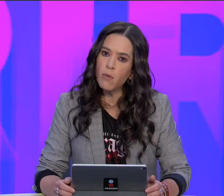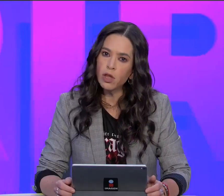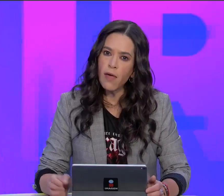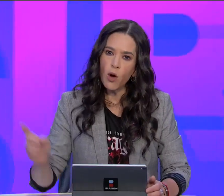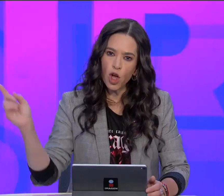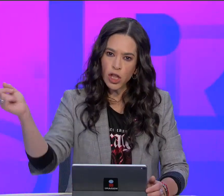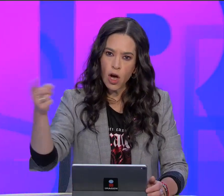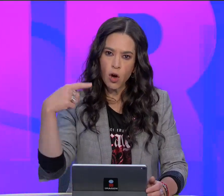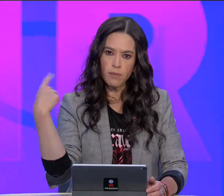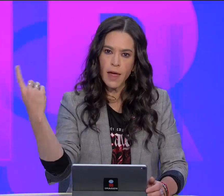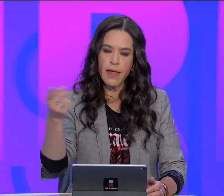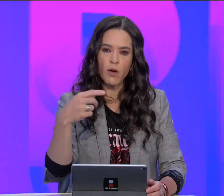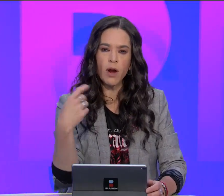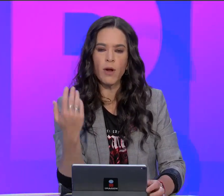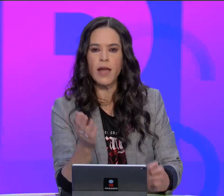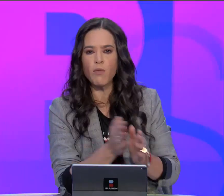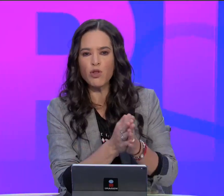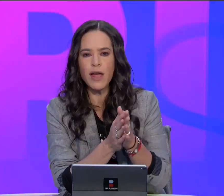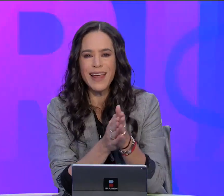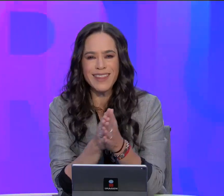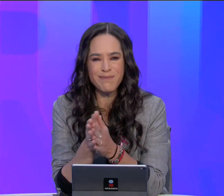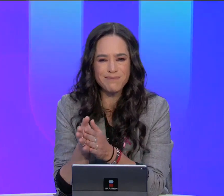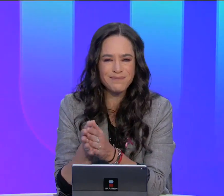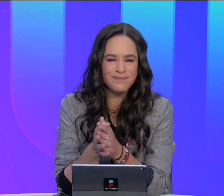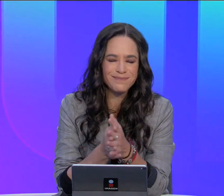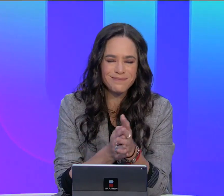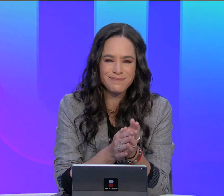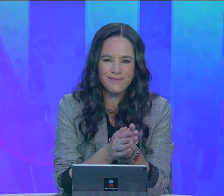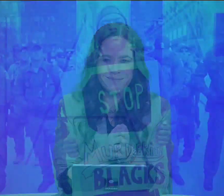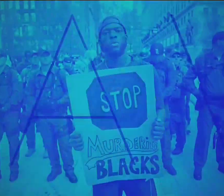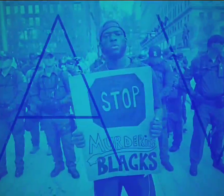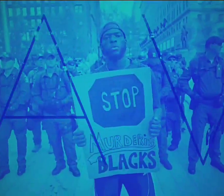pasado. Ira Mortado, voy contigo a darle una vuelta al mundo. Adelante.